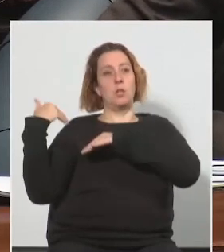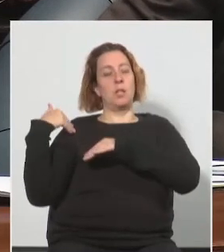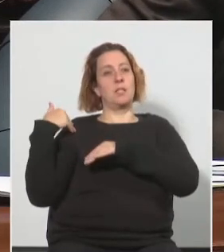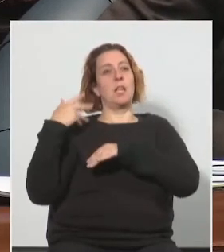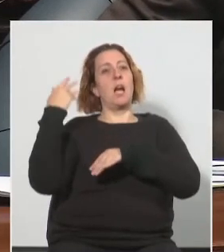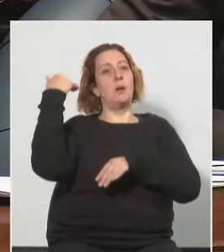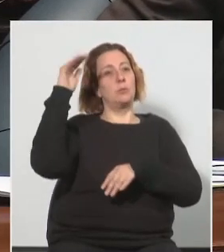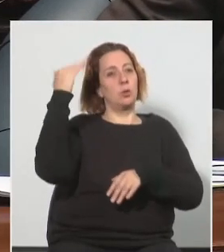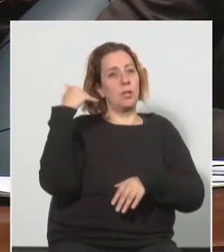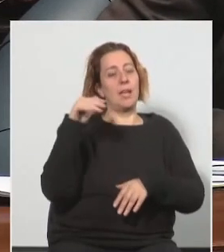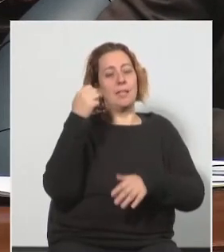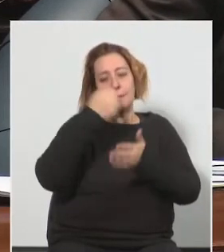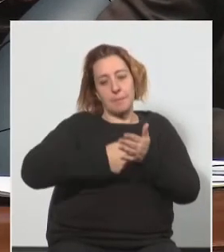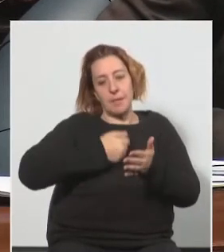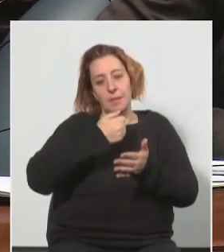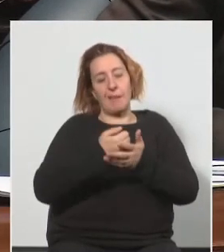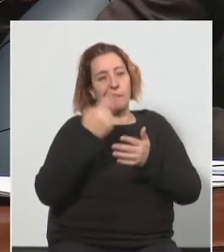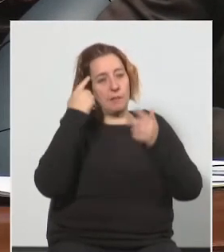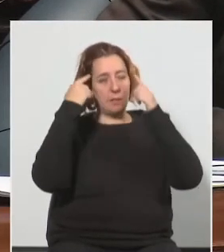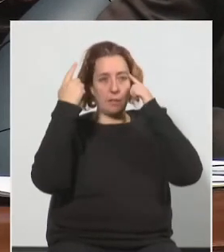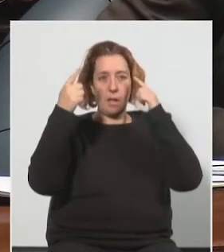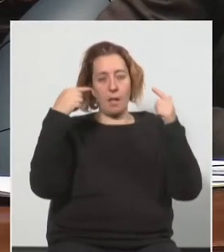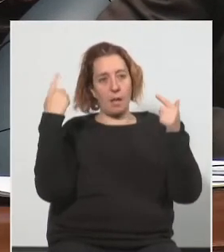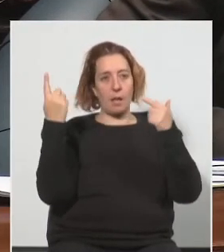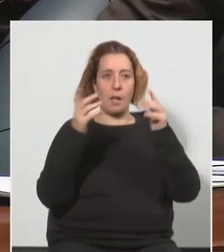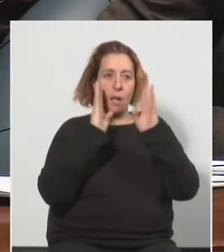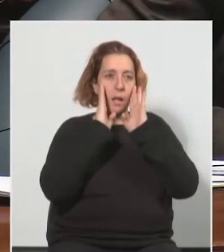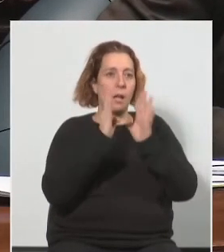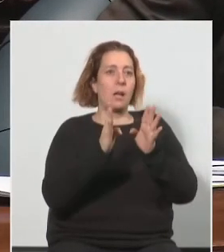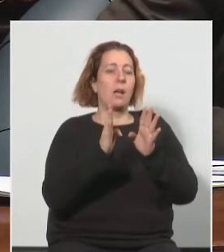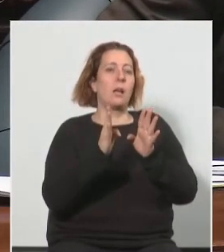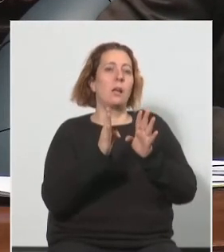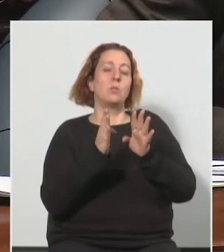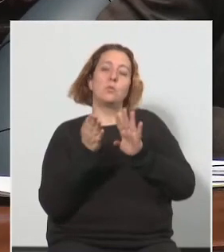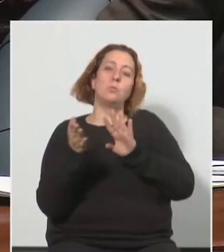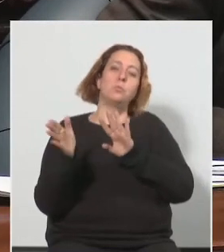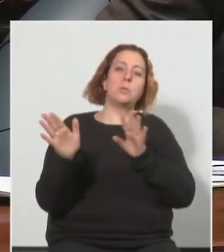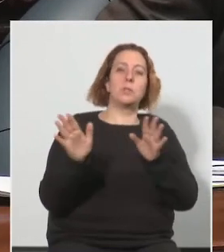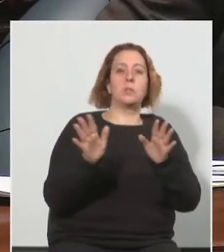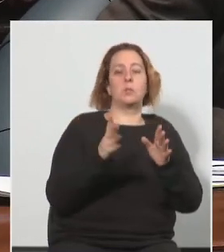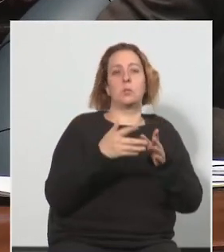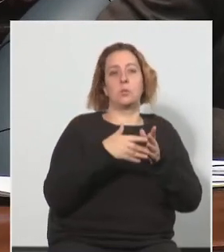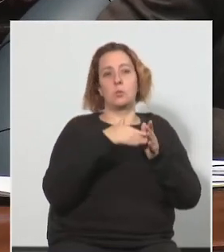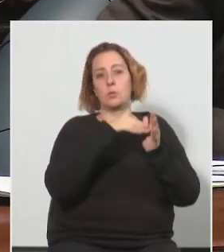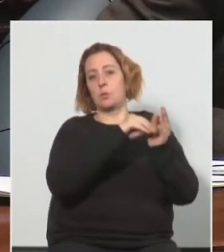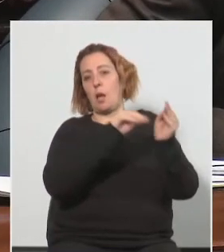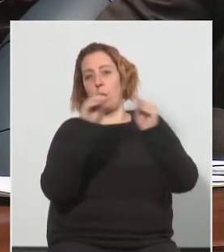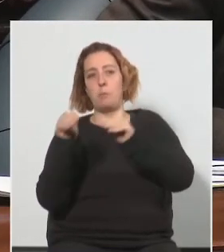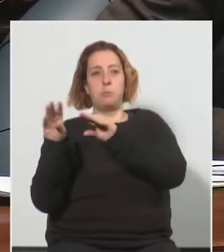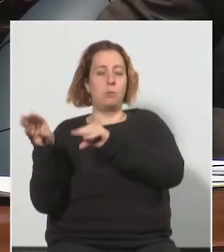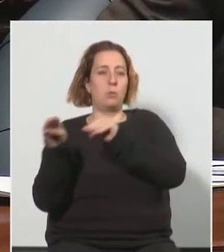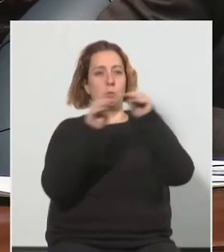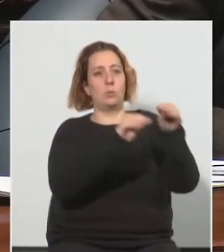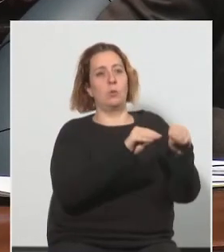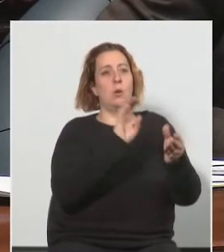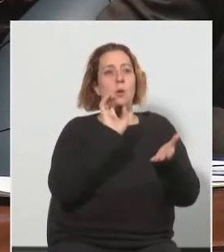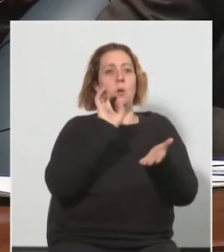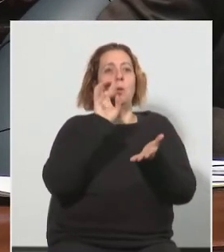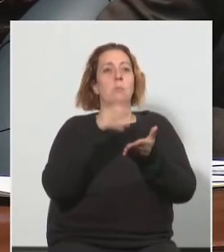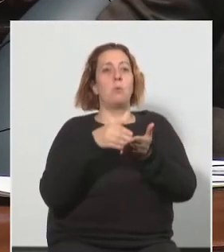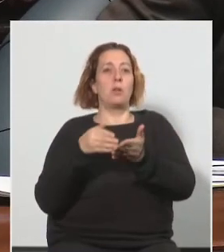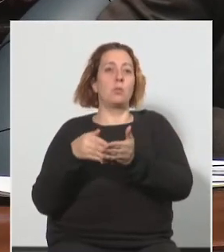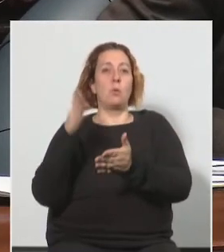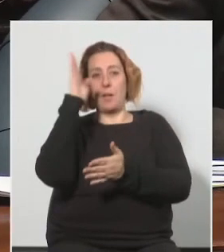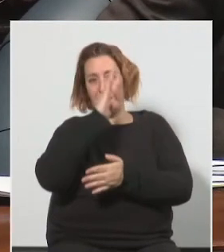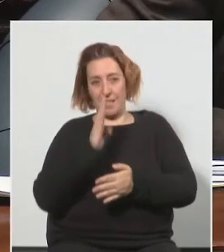las autoridades intentaban distraer la atención con supuestos transbordos en el puerto brasileño de